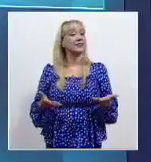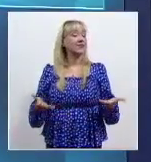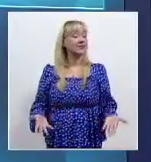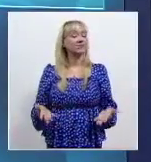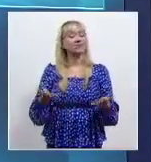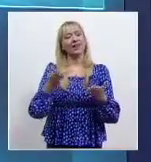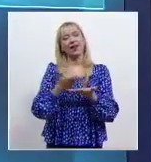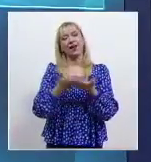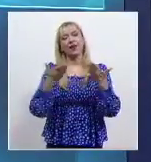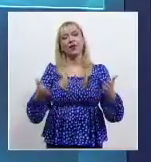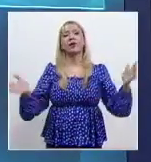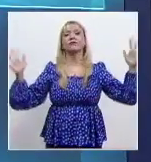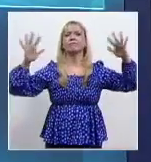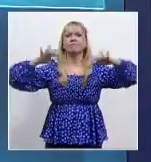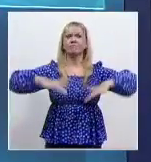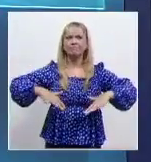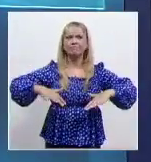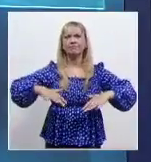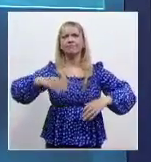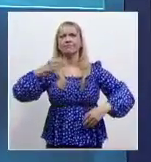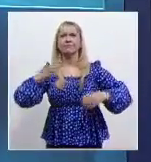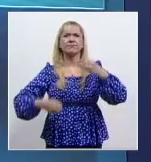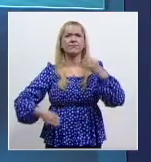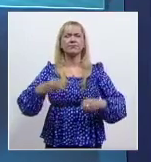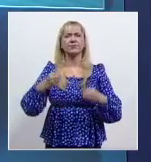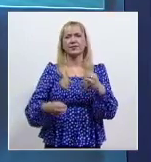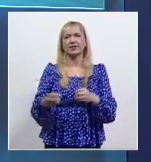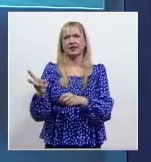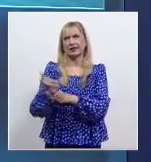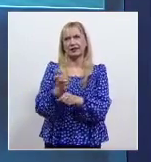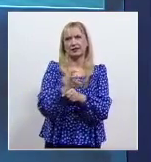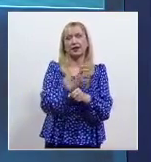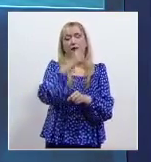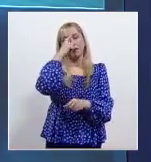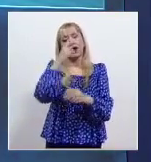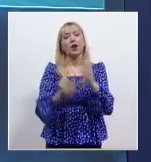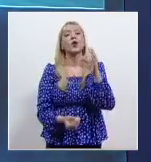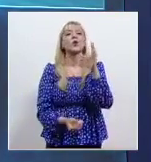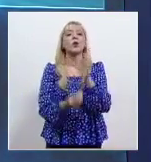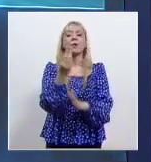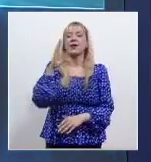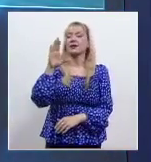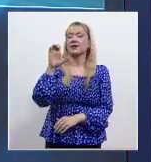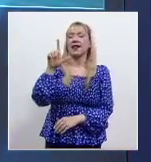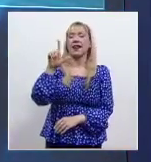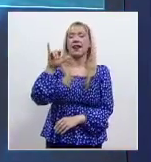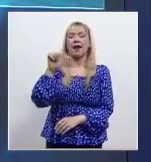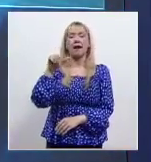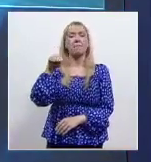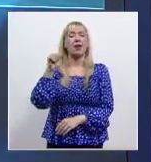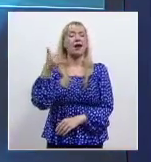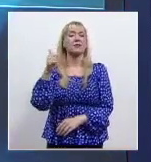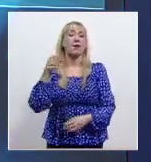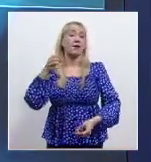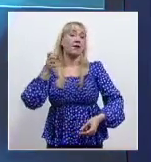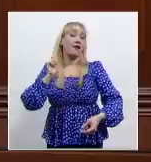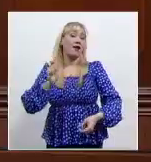En sesión solemne conjunta de pleno se dio la bienvenida a Celia Maya como nueva integrante del Consejo de la Judicatura